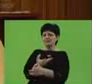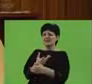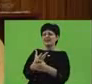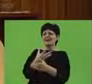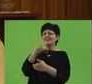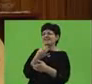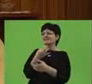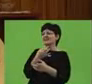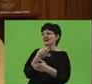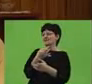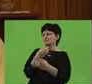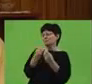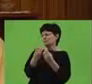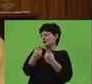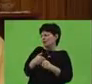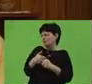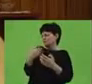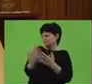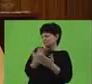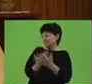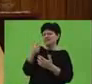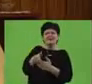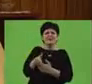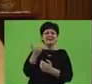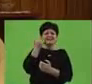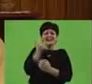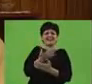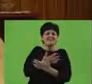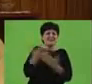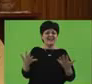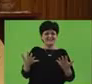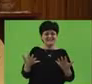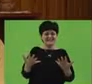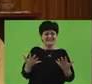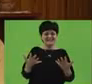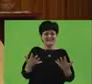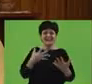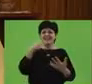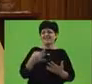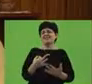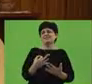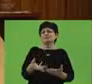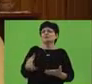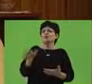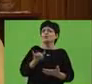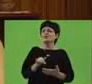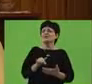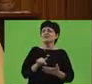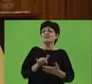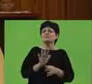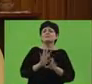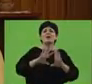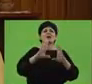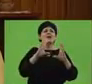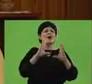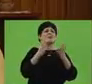Que tantas cosas pasé en mi vida. Y ahora ser tan feliz, Patricia. Te digo que le agradezco todos los días